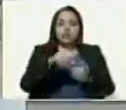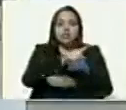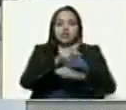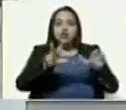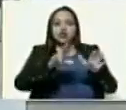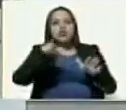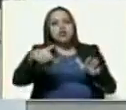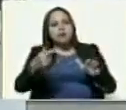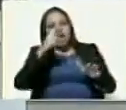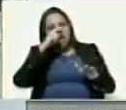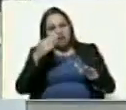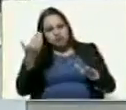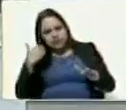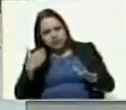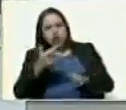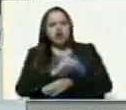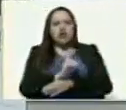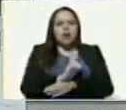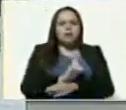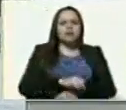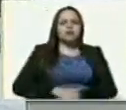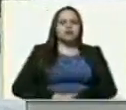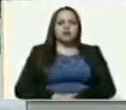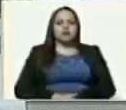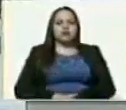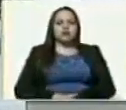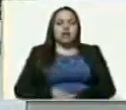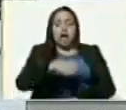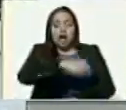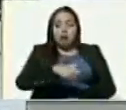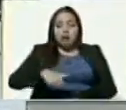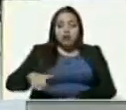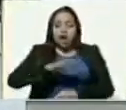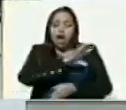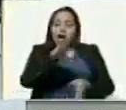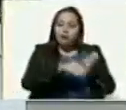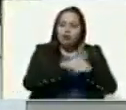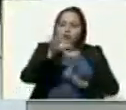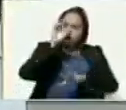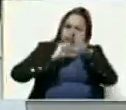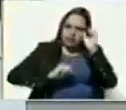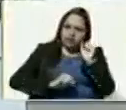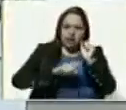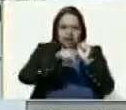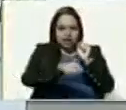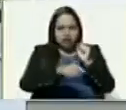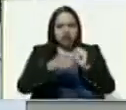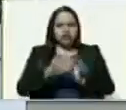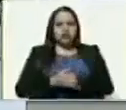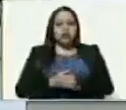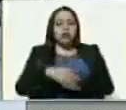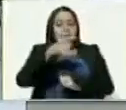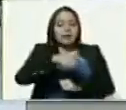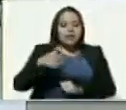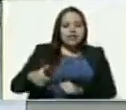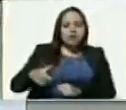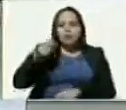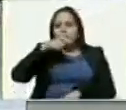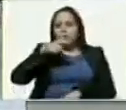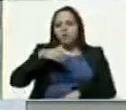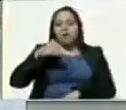año pasado. Y fue rápido que la gente adaptó, entendió y comprendió. A veces menospreciamos la capacidad del pueblo